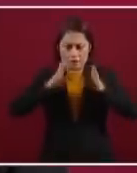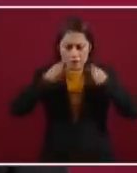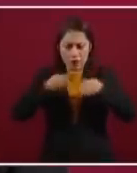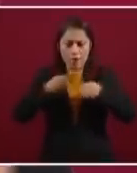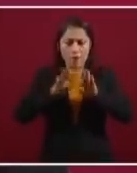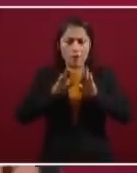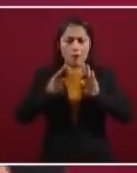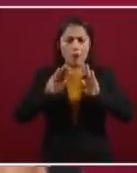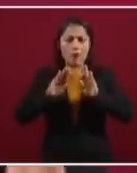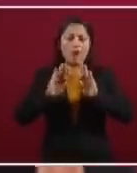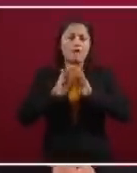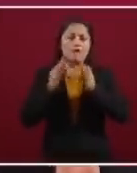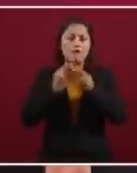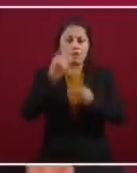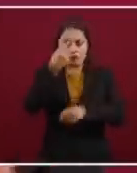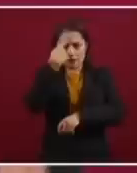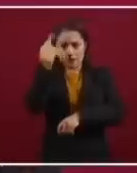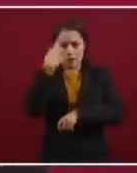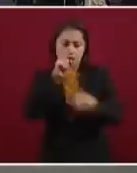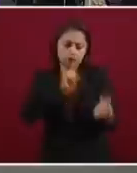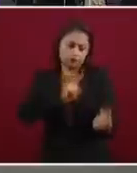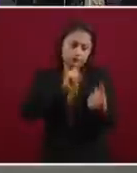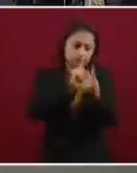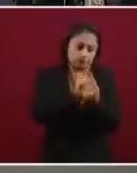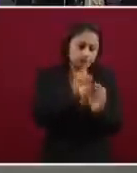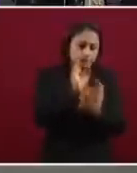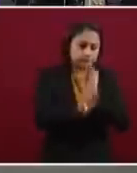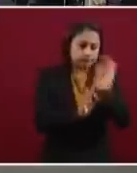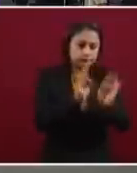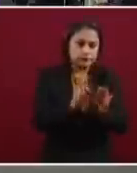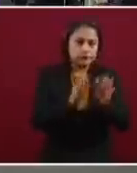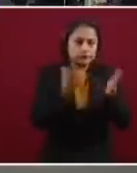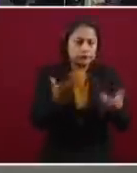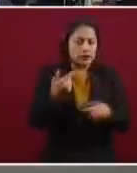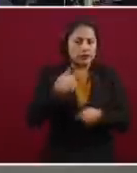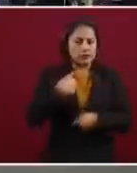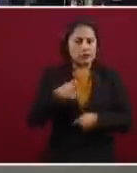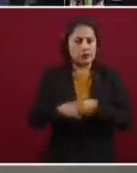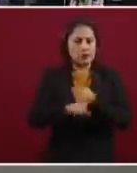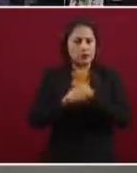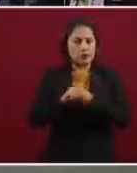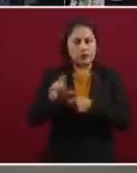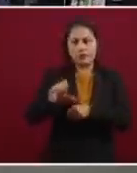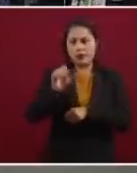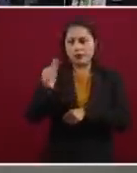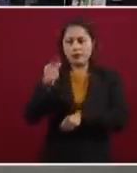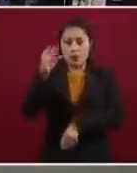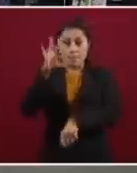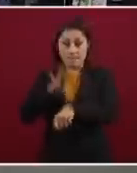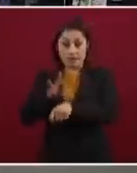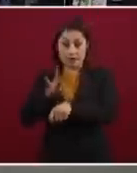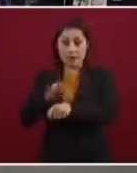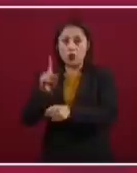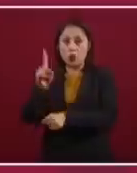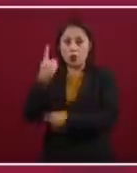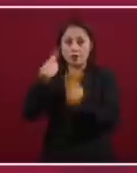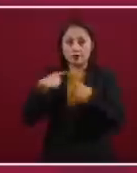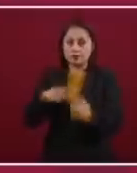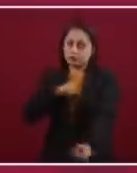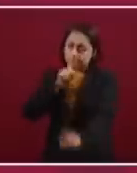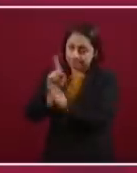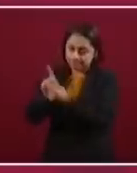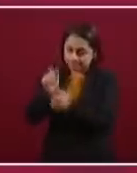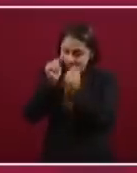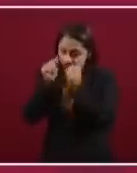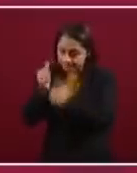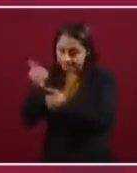no tengo una en contra de la medicina por supuesto yo mismo soy médico pero lo que estoy enfatizando es hay problemas que deben ser tratados de